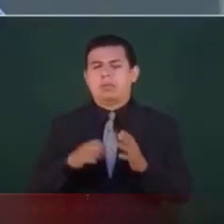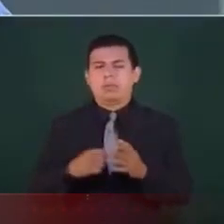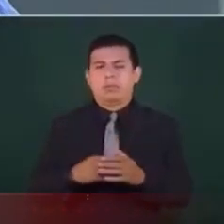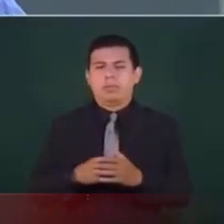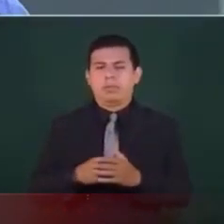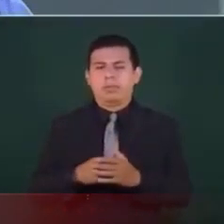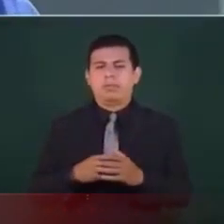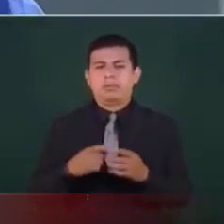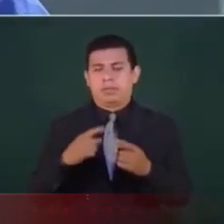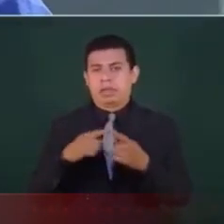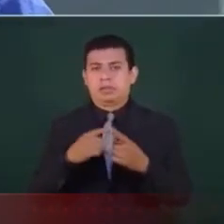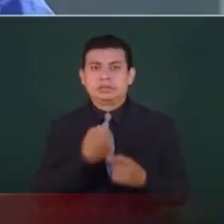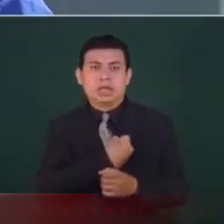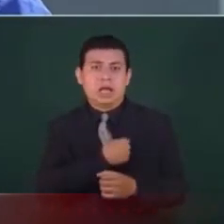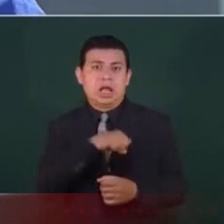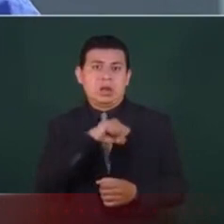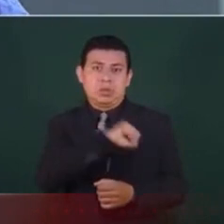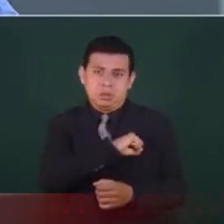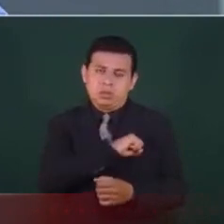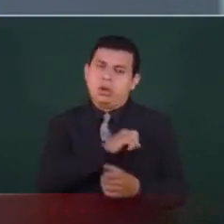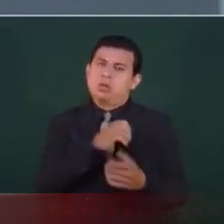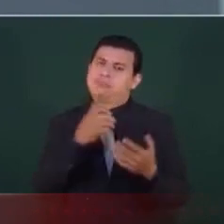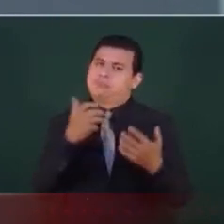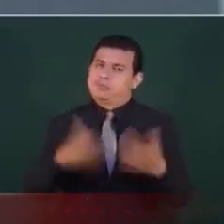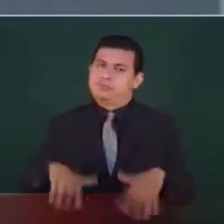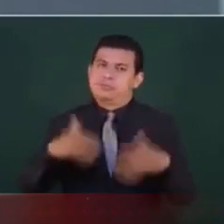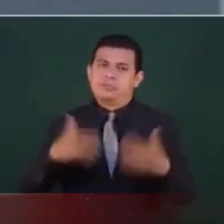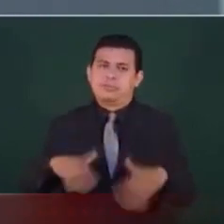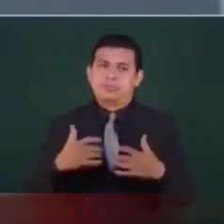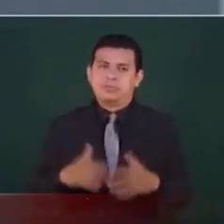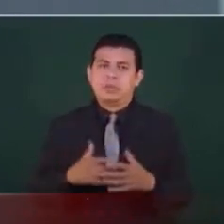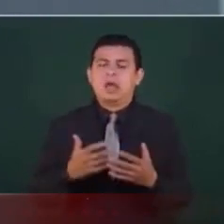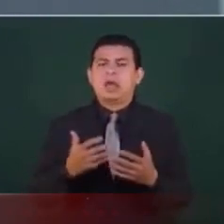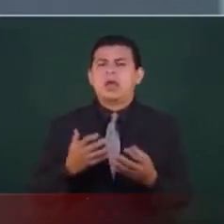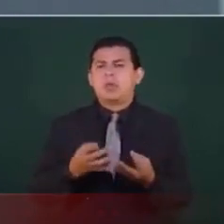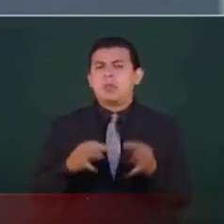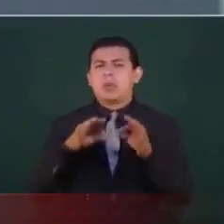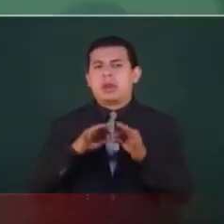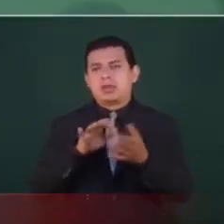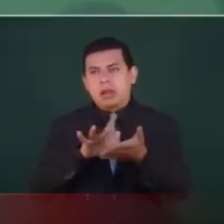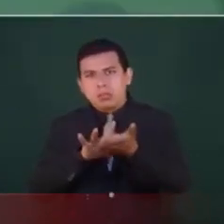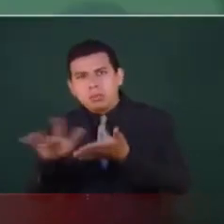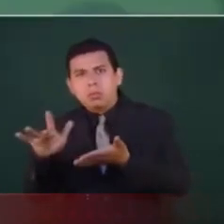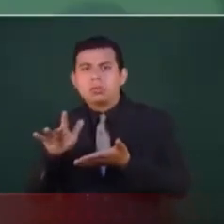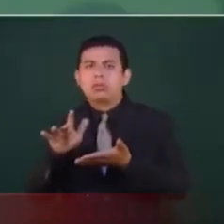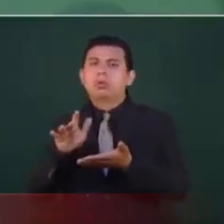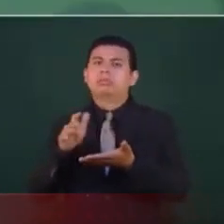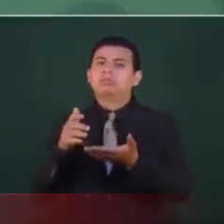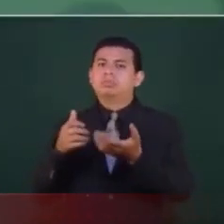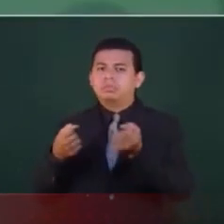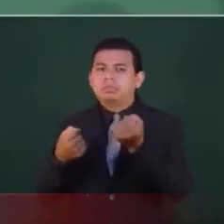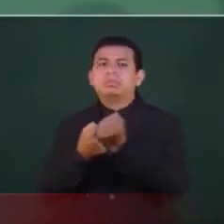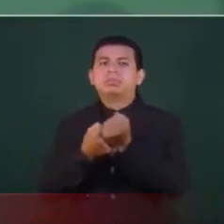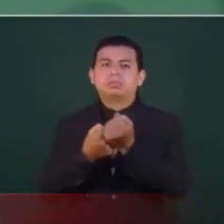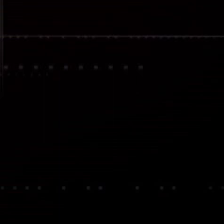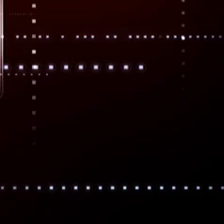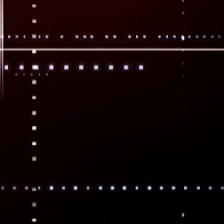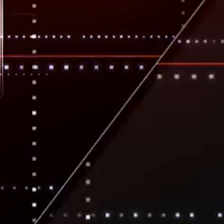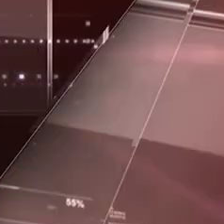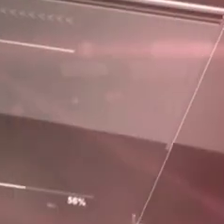porque todavía existen leyes democráticas en mexico que está obligado a respetar para señal informativa elizabeth